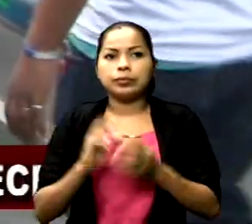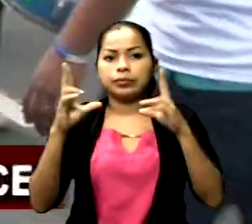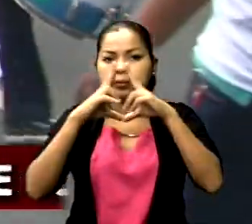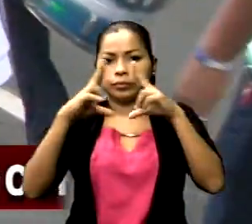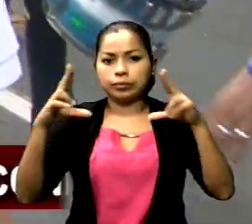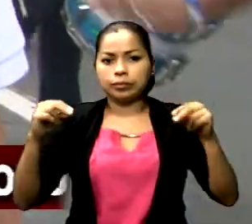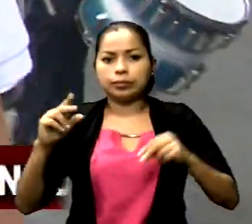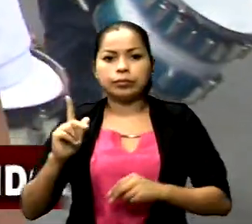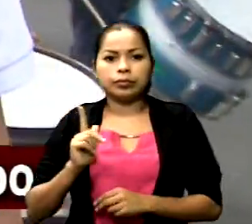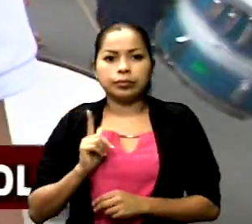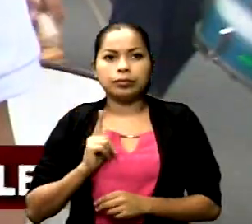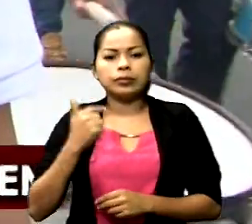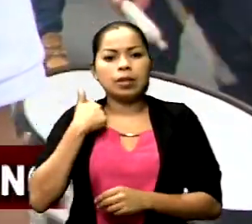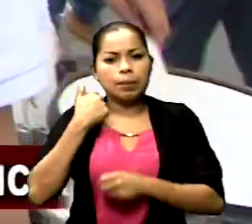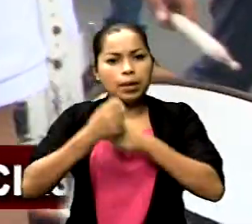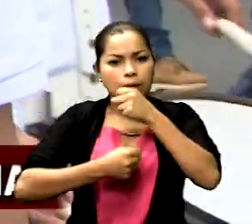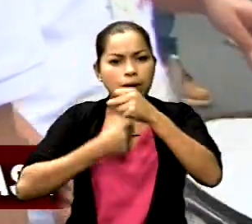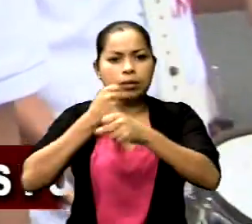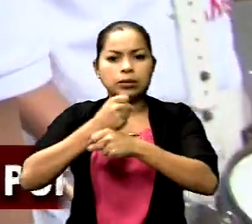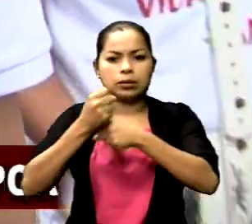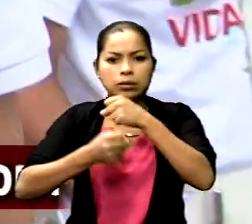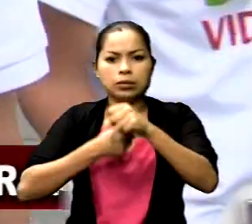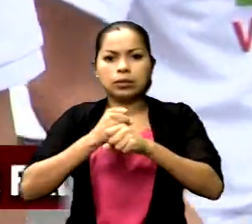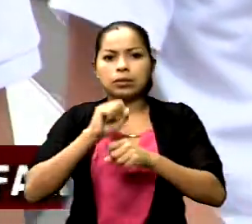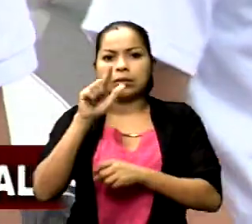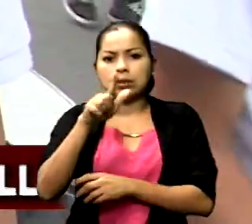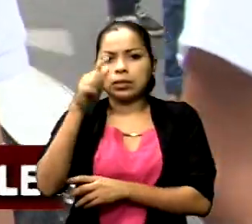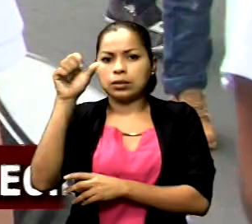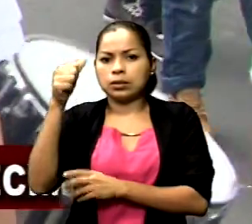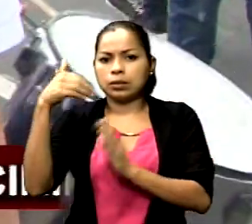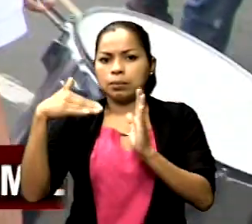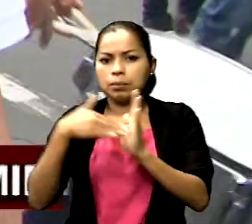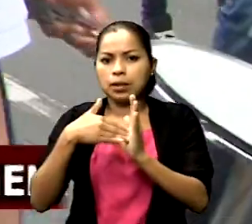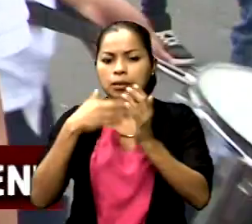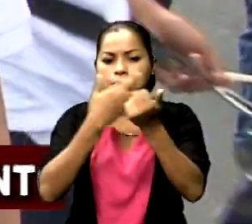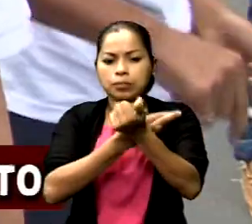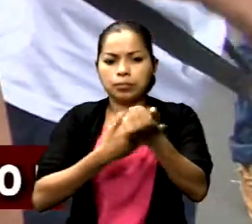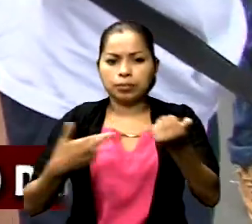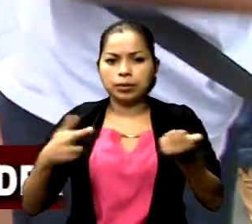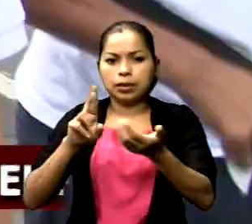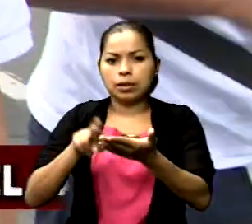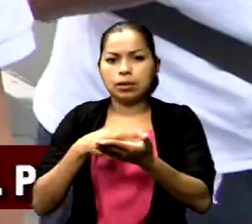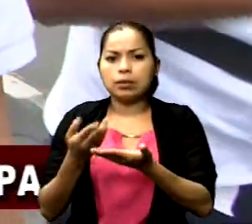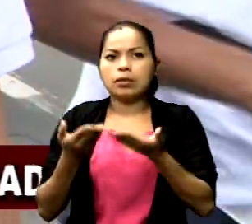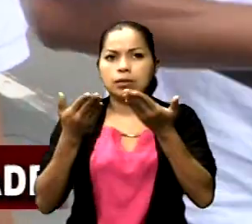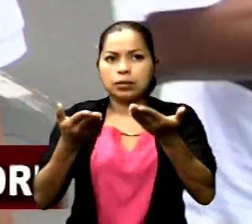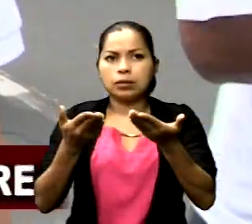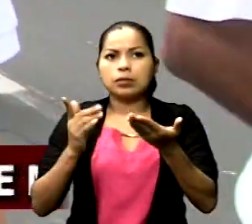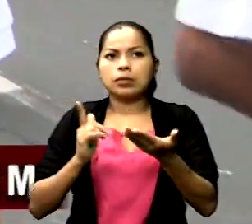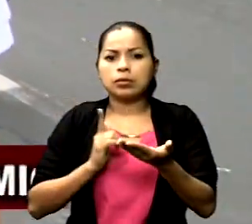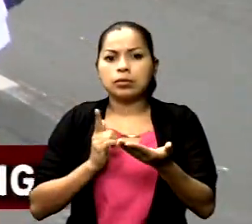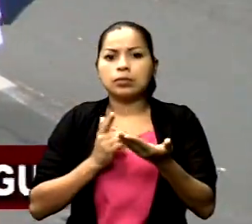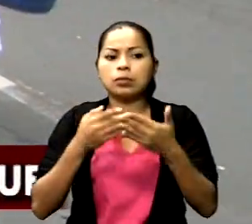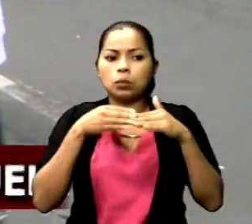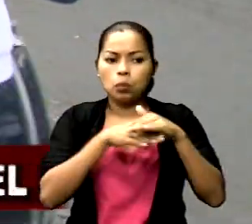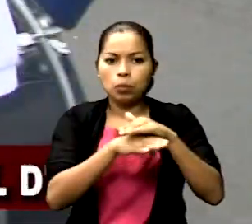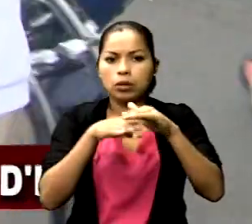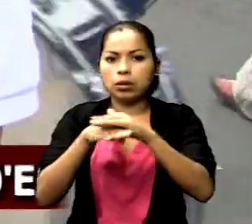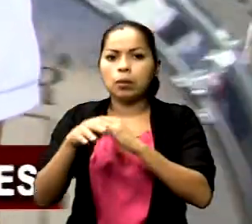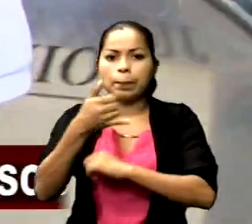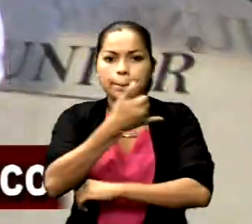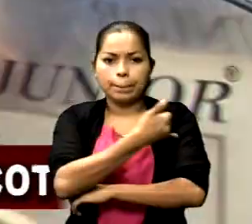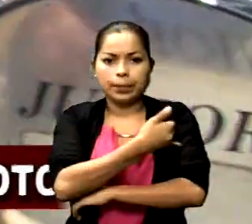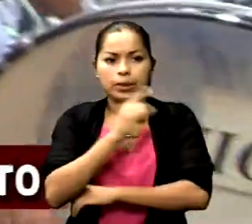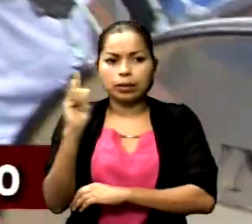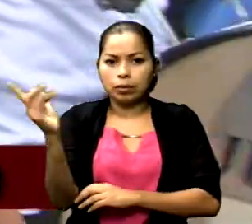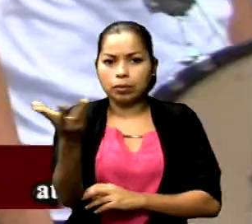Nicaragua tiene cada año más de 76 mil donaciones de sangre. Esto es suficiente para garantizar el suministro adecuado de sangre a